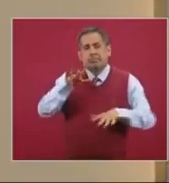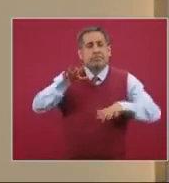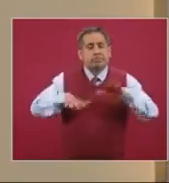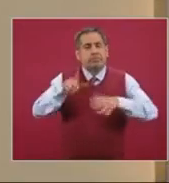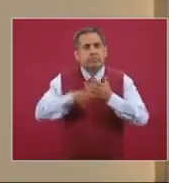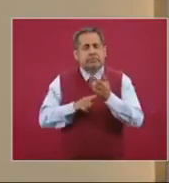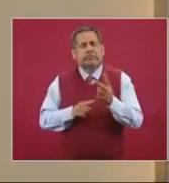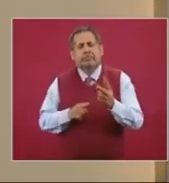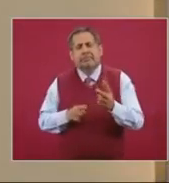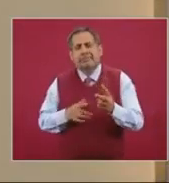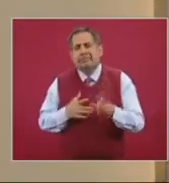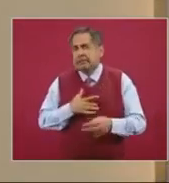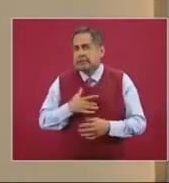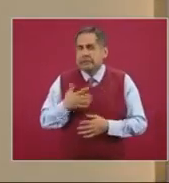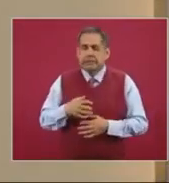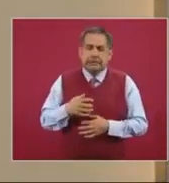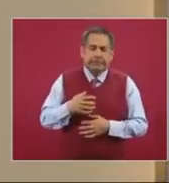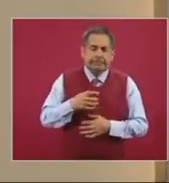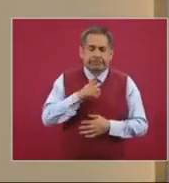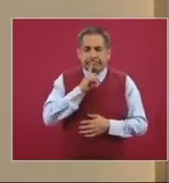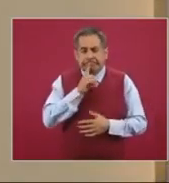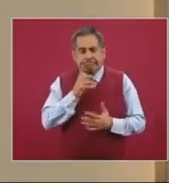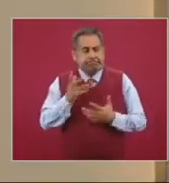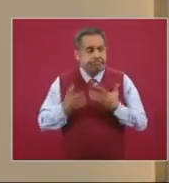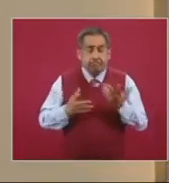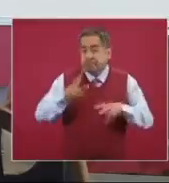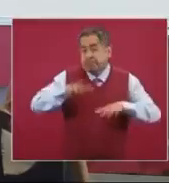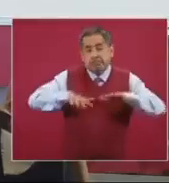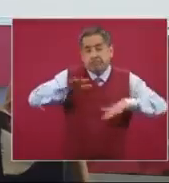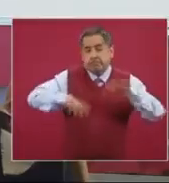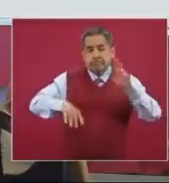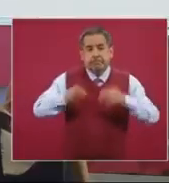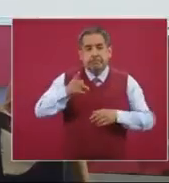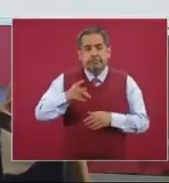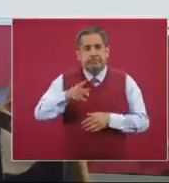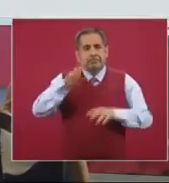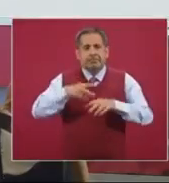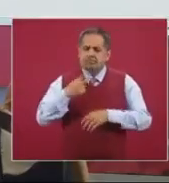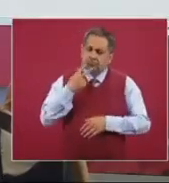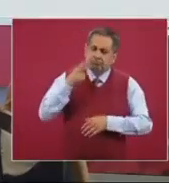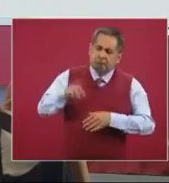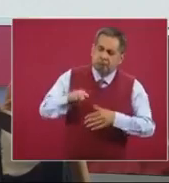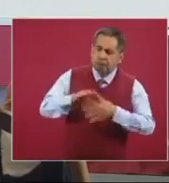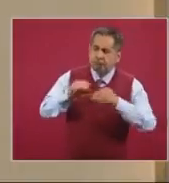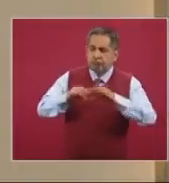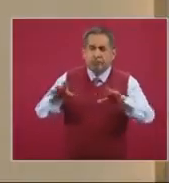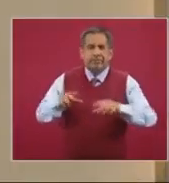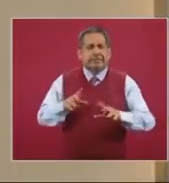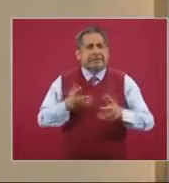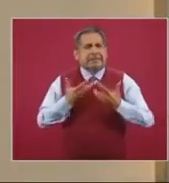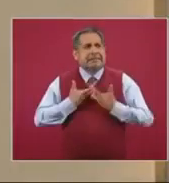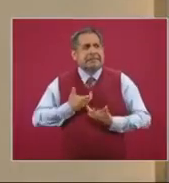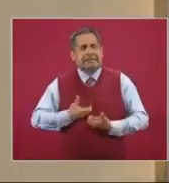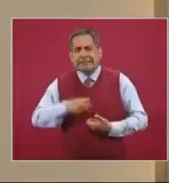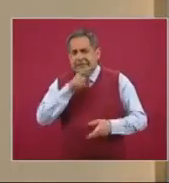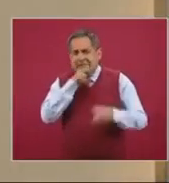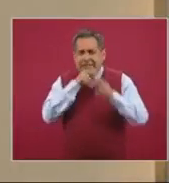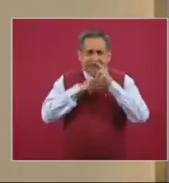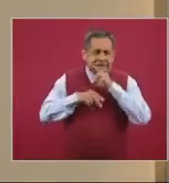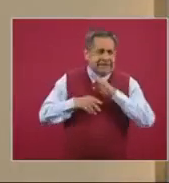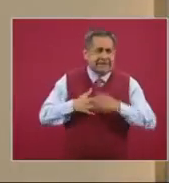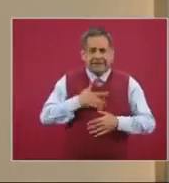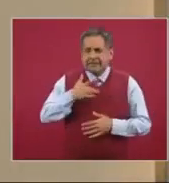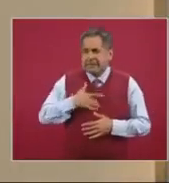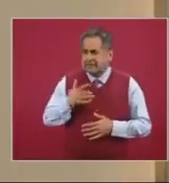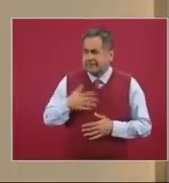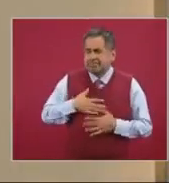veces la verdad es cruda y dolorosa y la verdad nos hace sentir mal y la verdad nos puede angustiar y la verdad nos puede